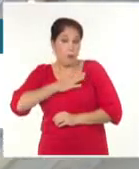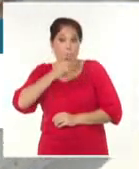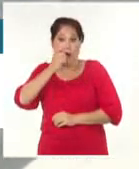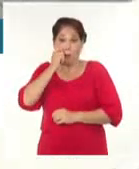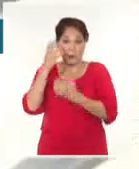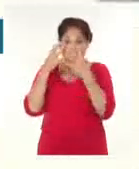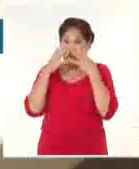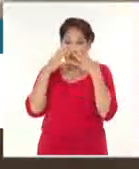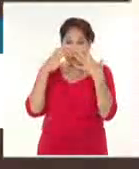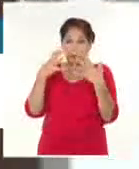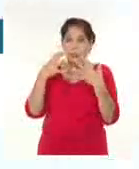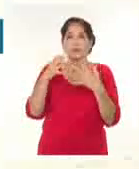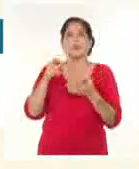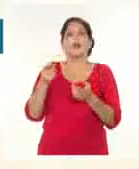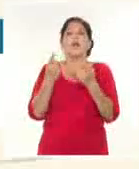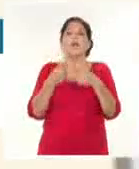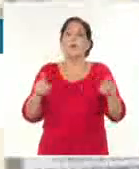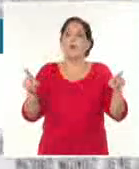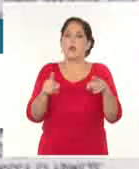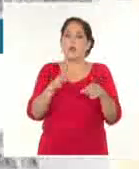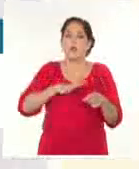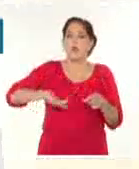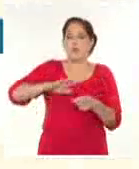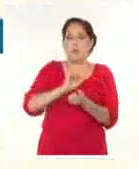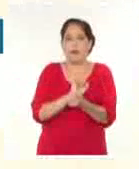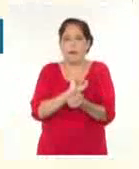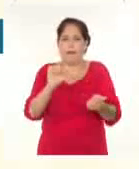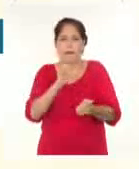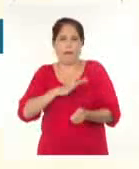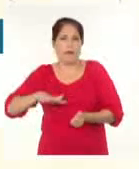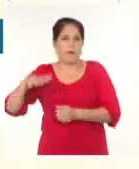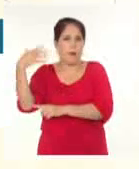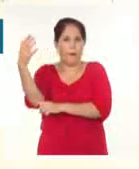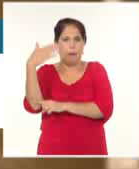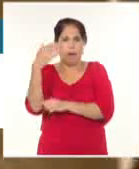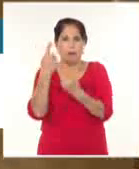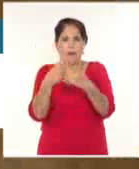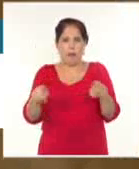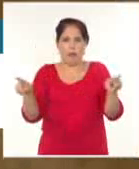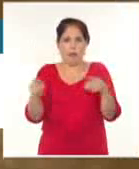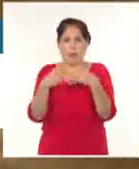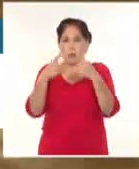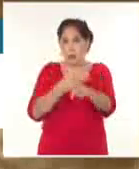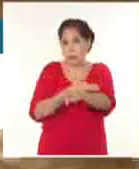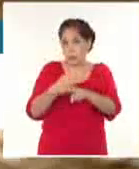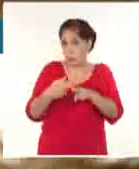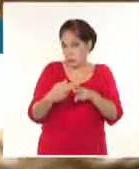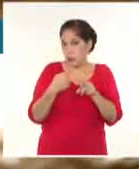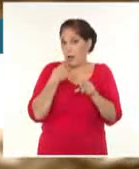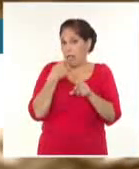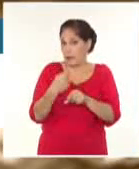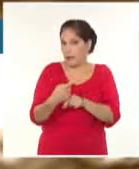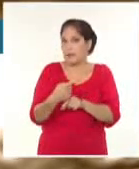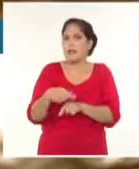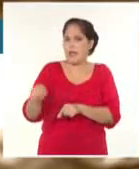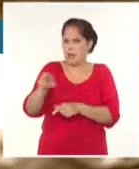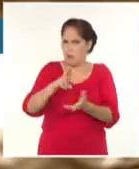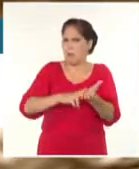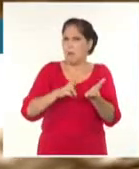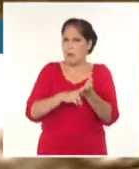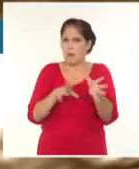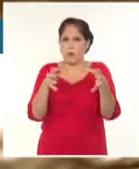vio la luz un peculiar movimiento libertario dotado de bandera e himno. Narra la historia que a petición de quienes integraban el